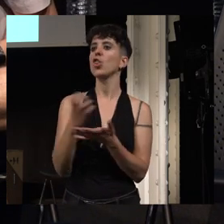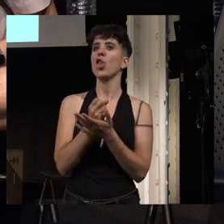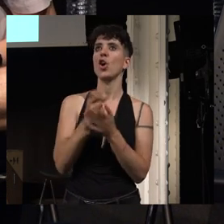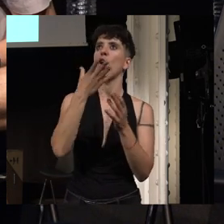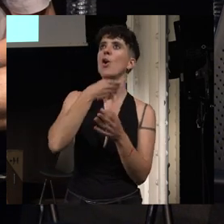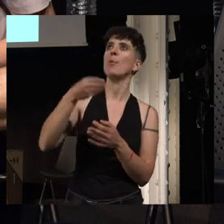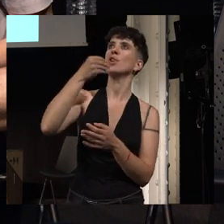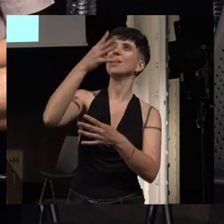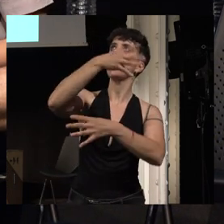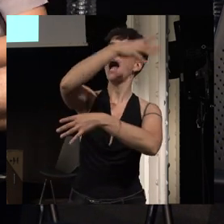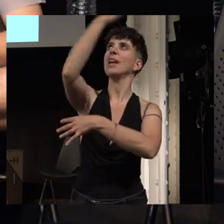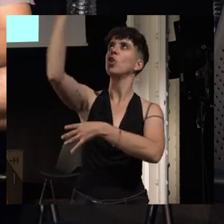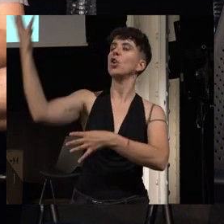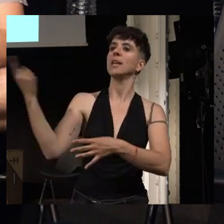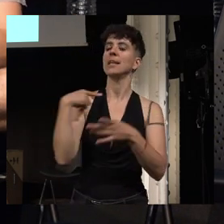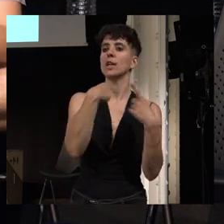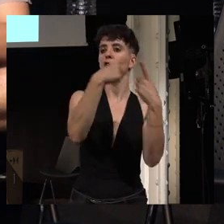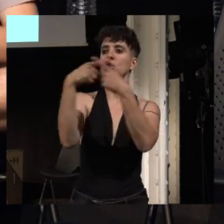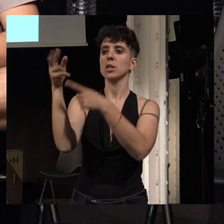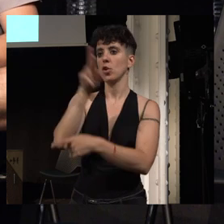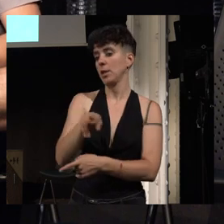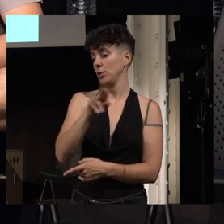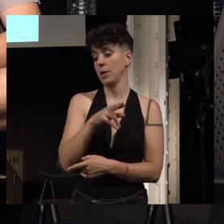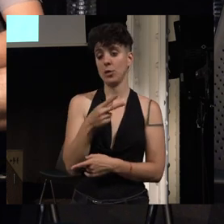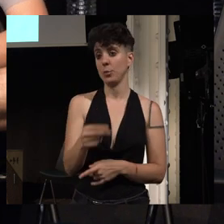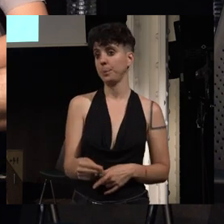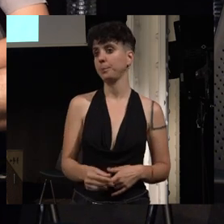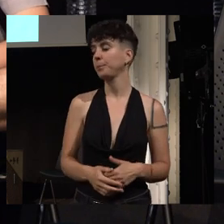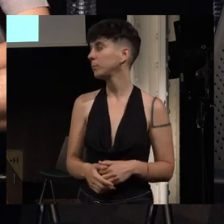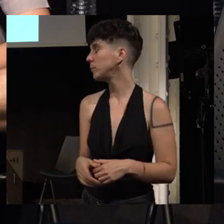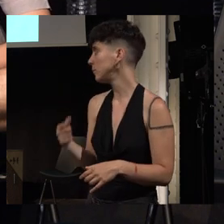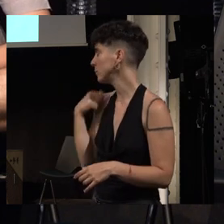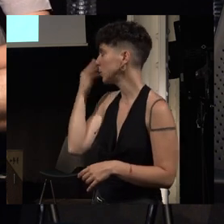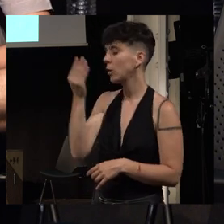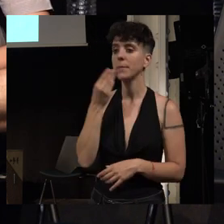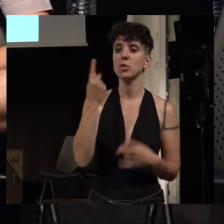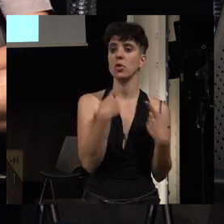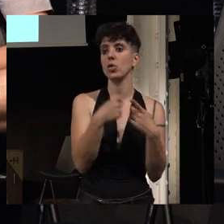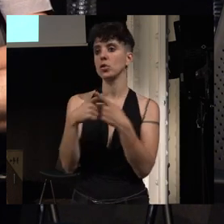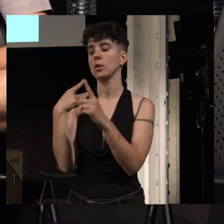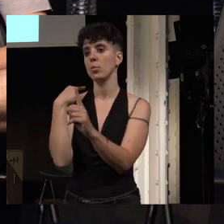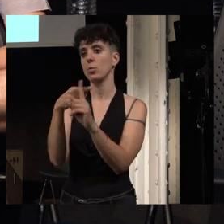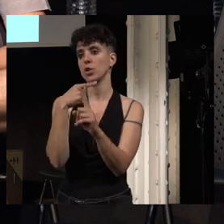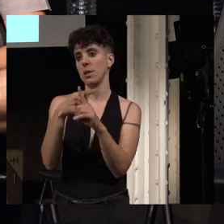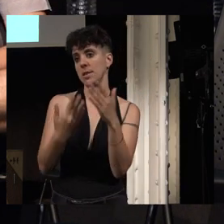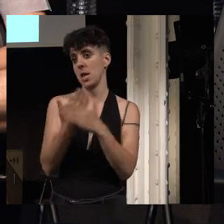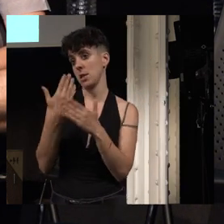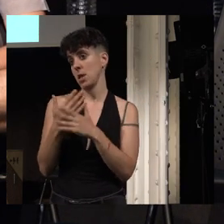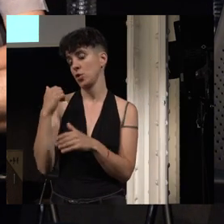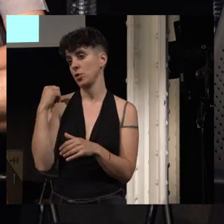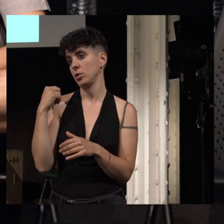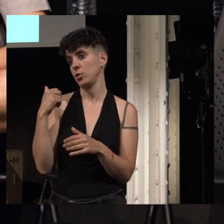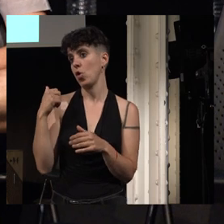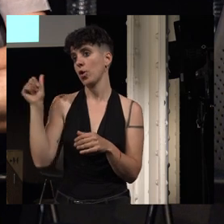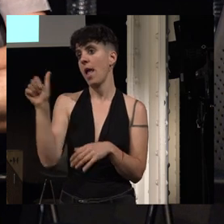¿no? Y cosas de color de rosa. Pero bueno, yo creo que ha habido cosas muy positivas en estas jornadas, que tú y